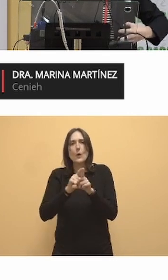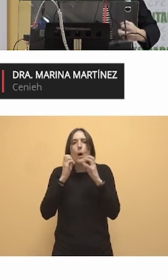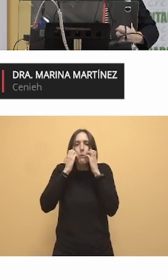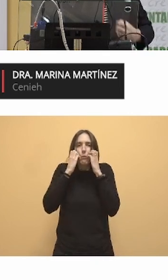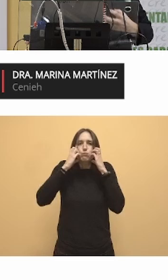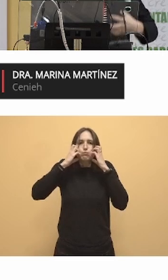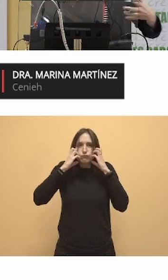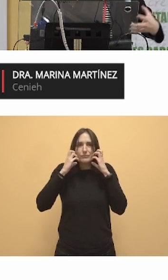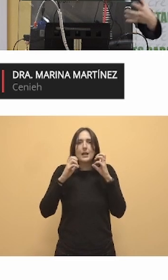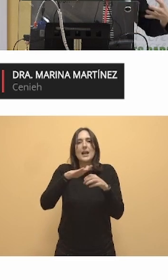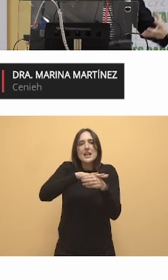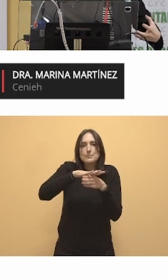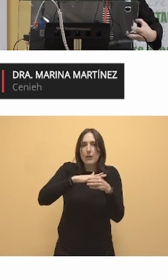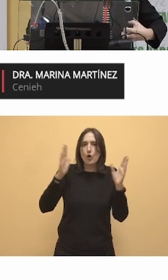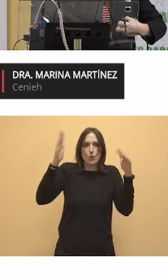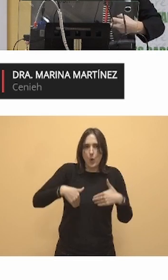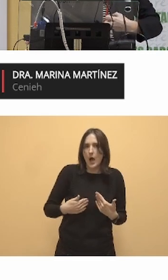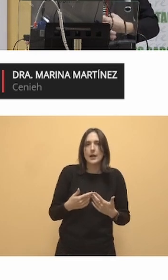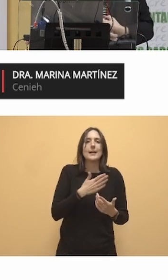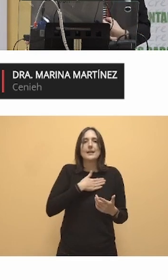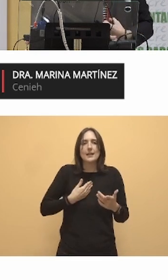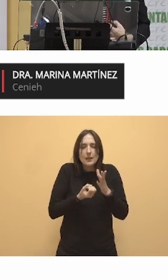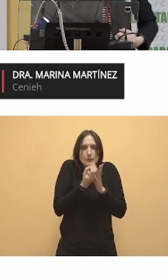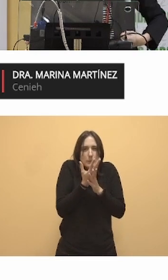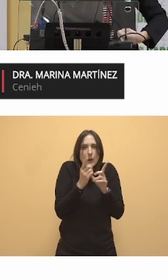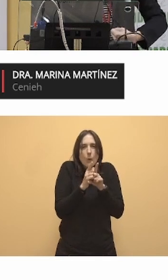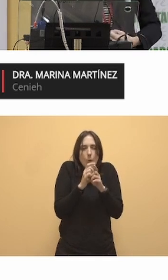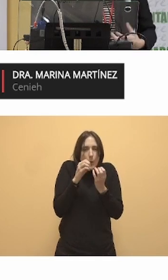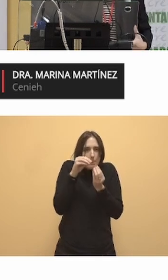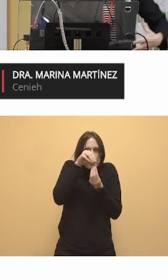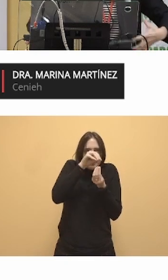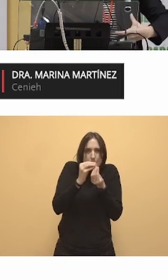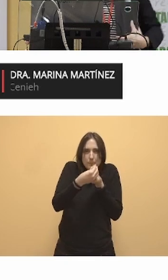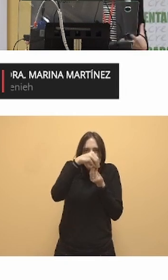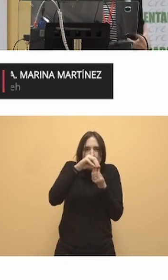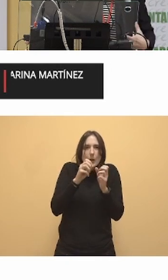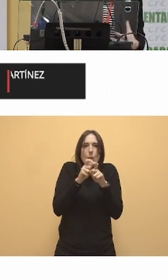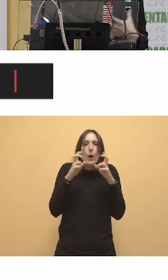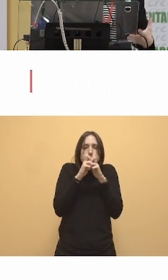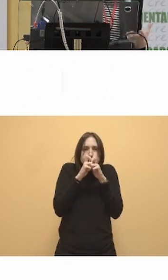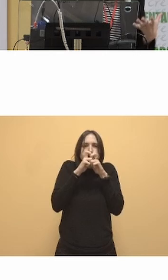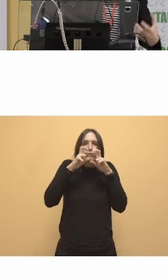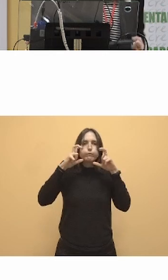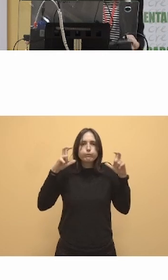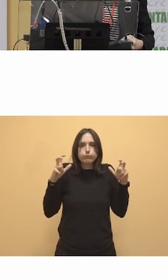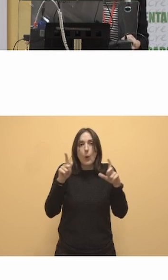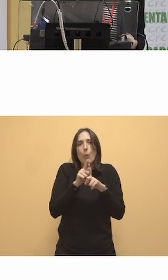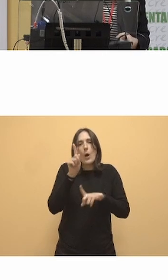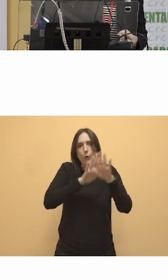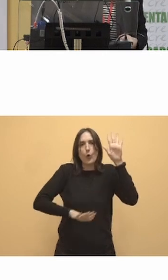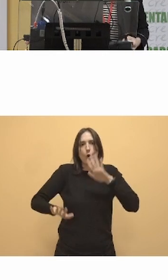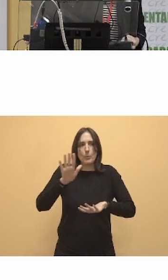tiene espacio, y todo lo que quiere desarrollar tiene que meterlo en un espacio tan reducido que se hincha, se hace muy complejo.